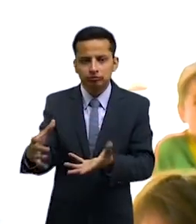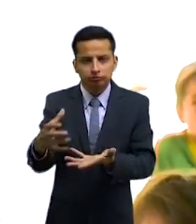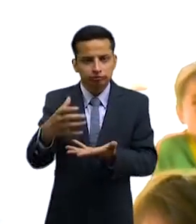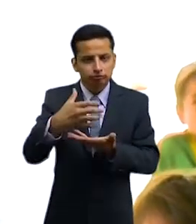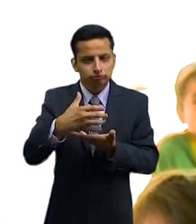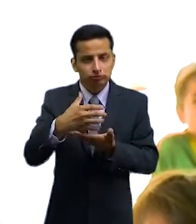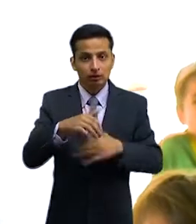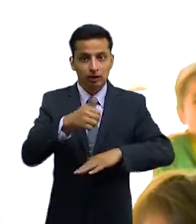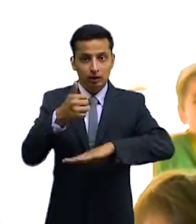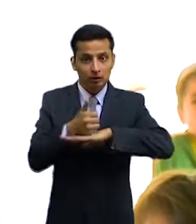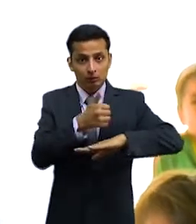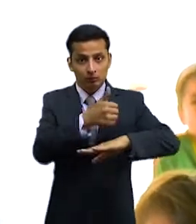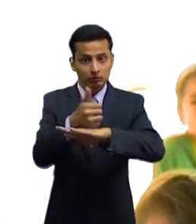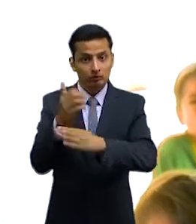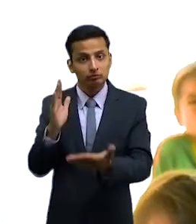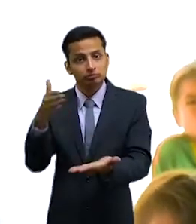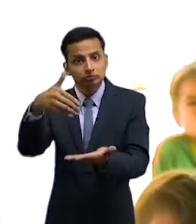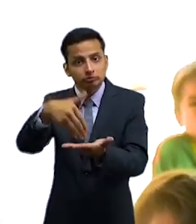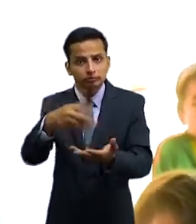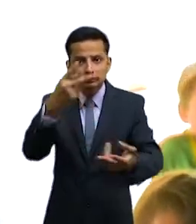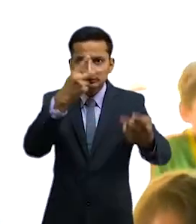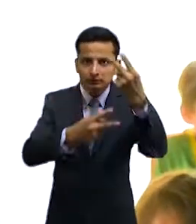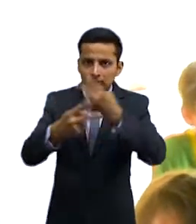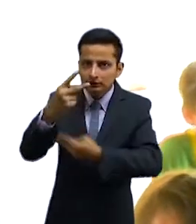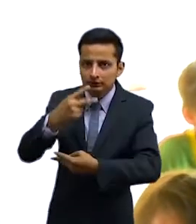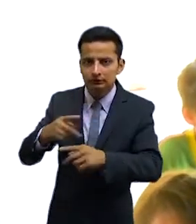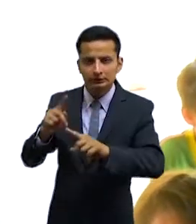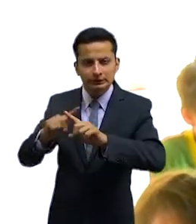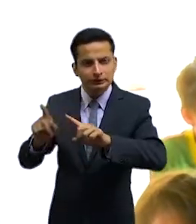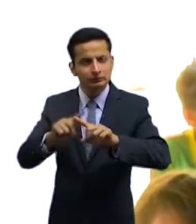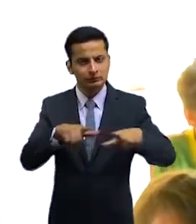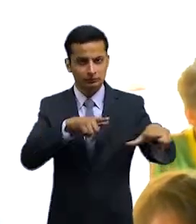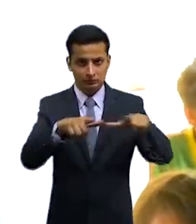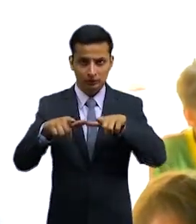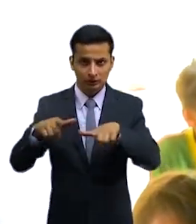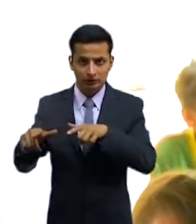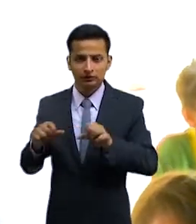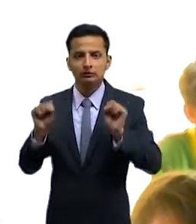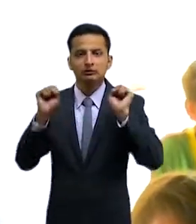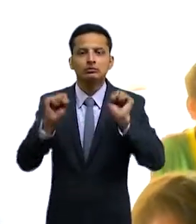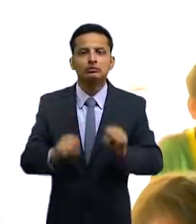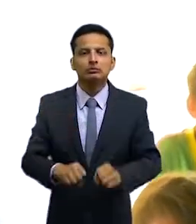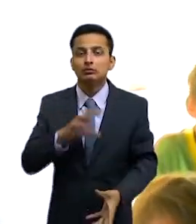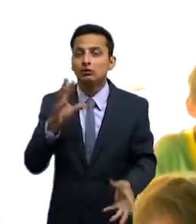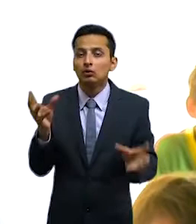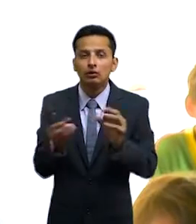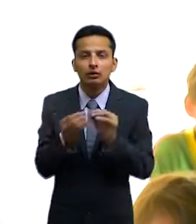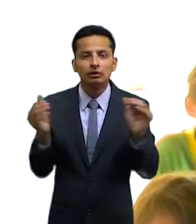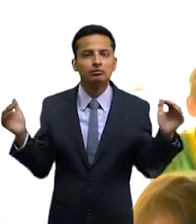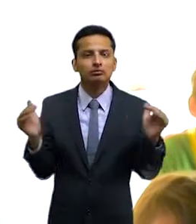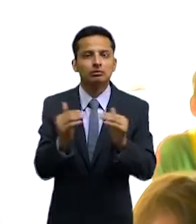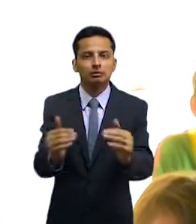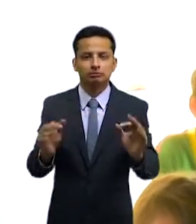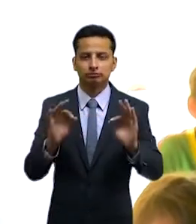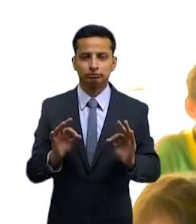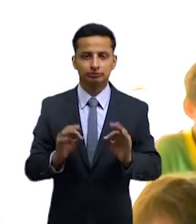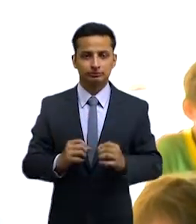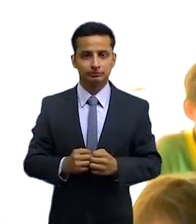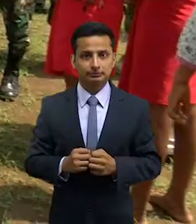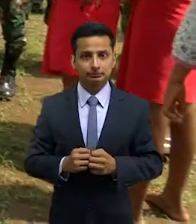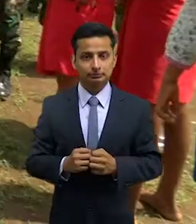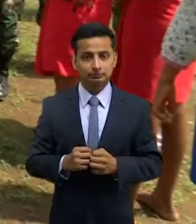y la visita de las autoridades desde los diferentes espacios hace posible que se construya la